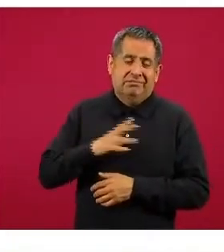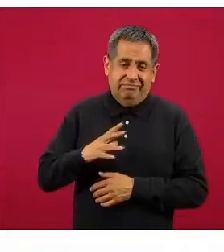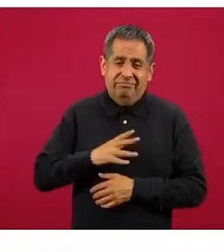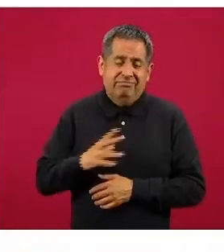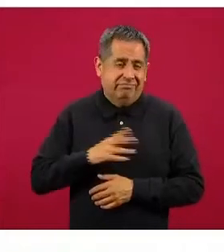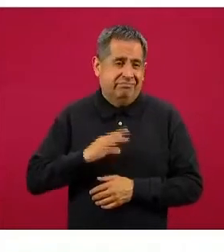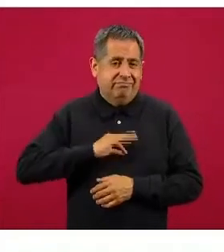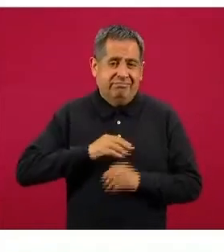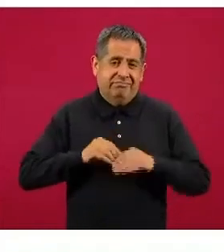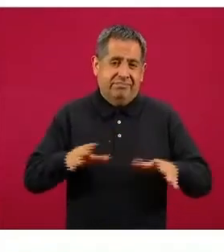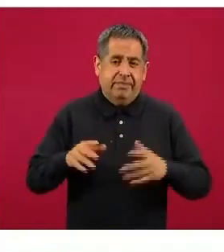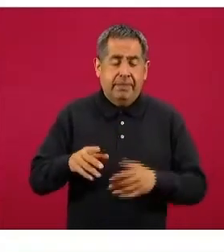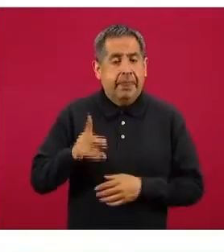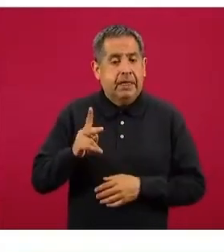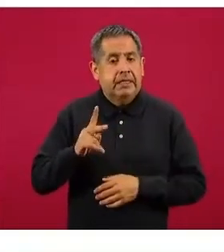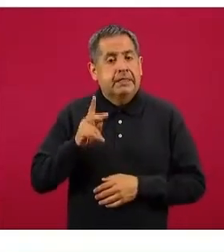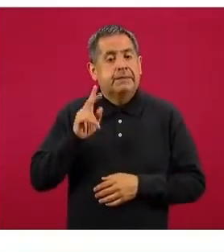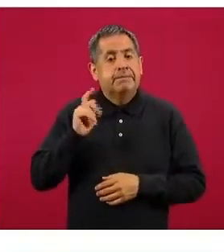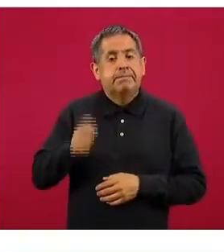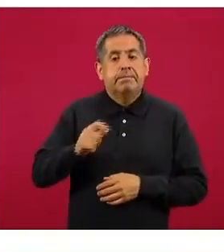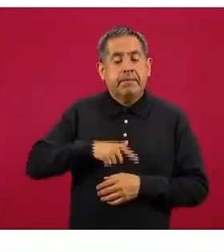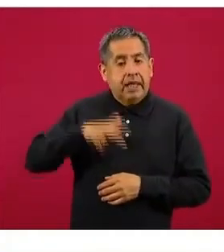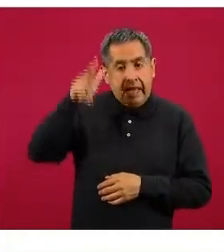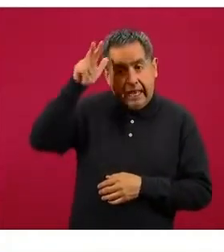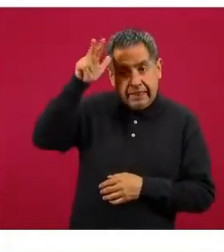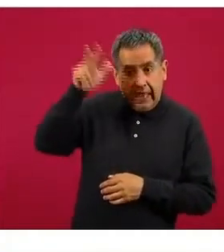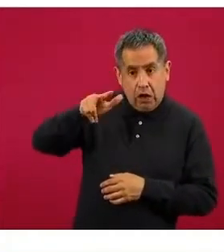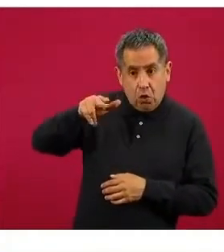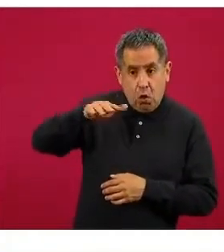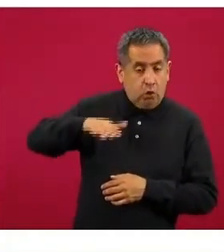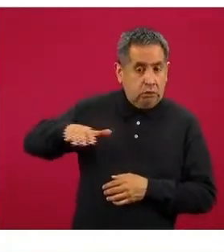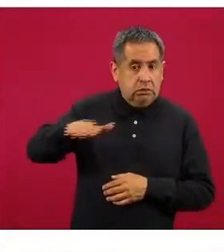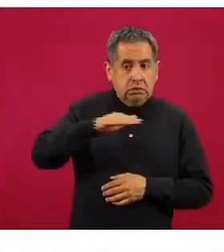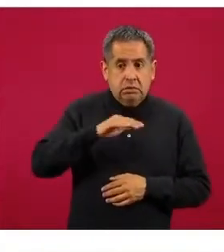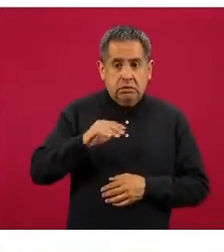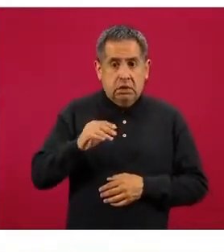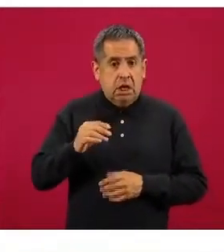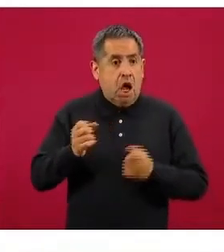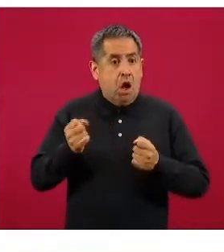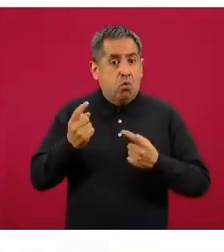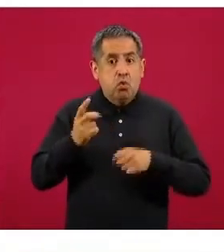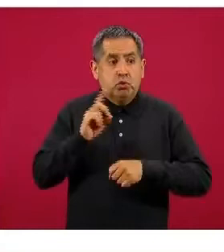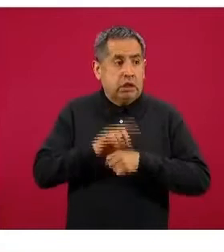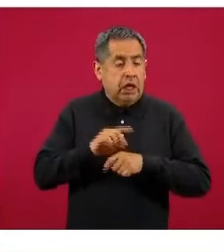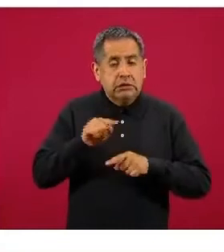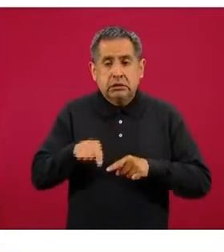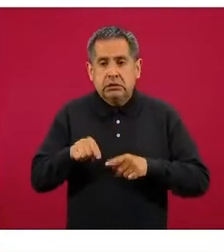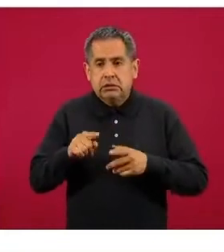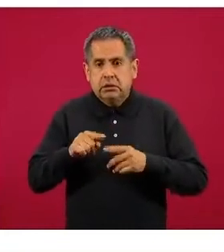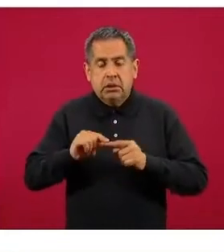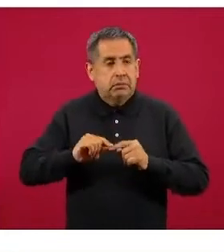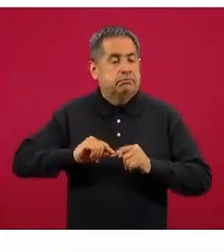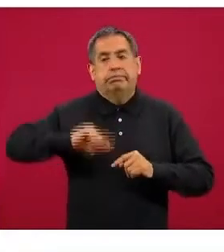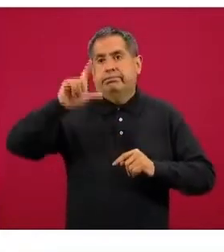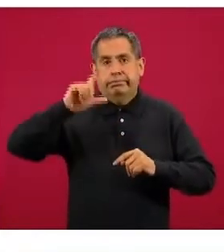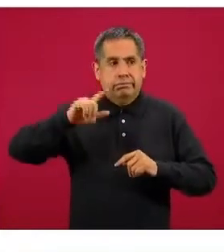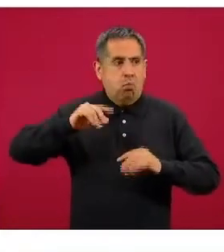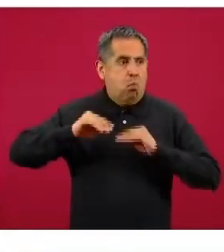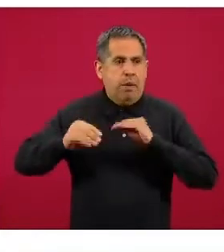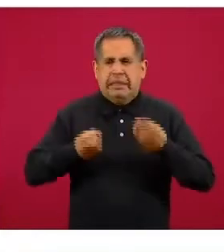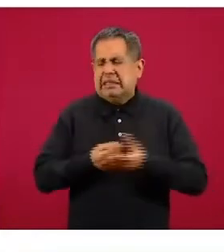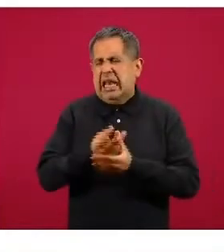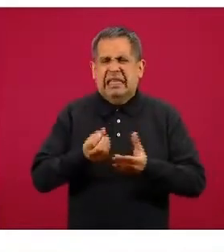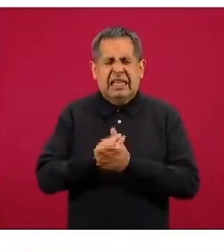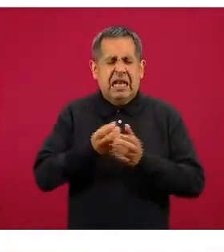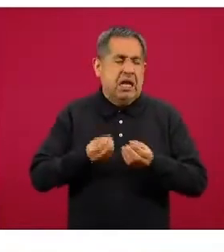Sin embargo, el estado de Hidalgo, como podemos ver, en algunos días específicamente también ha crecido demasiado la